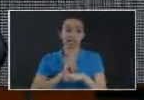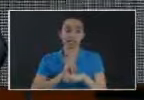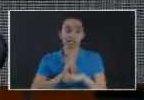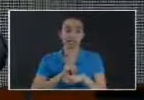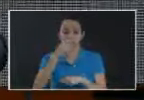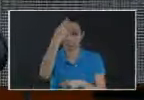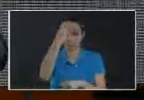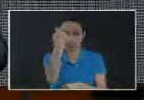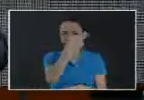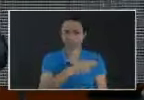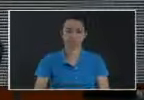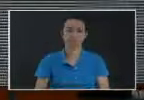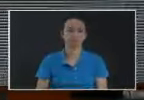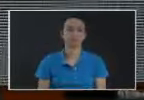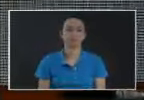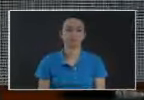Usted ya sabe.